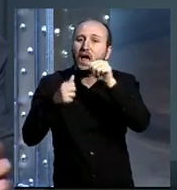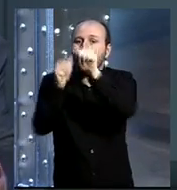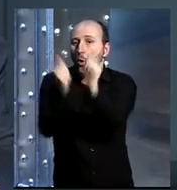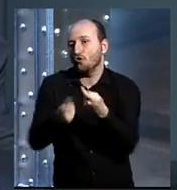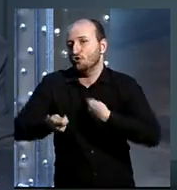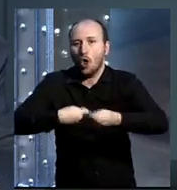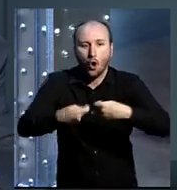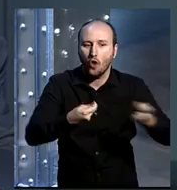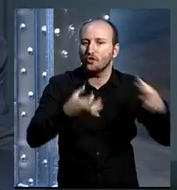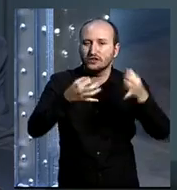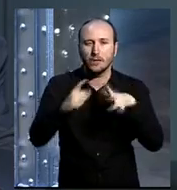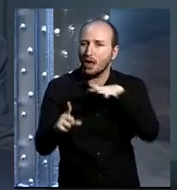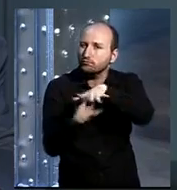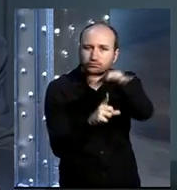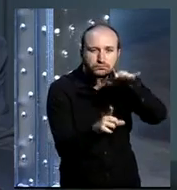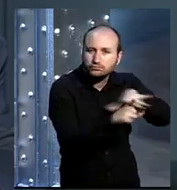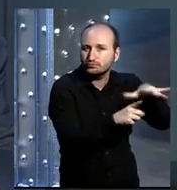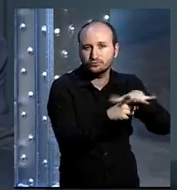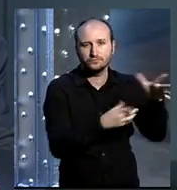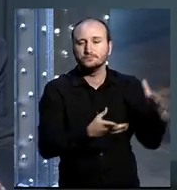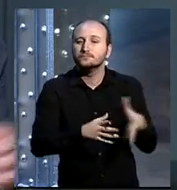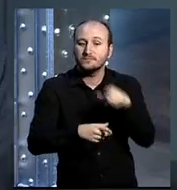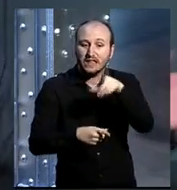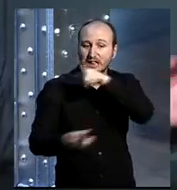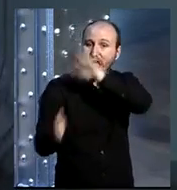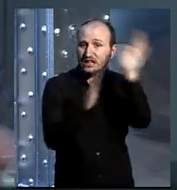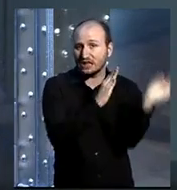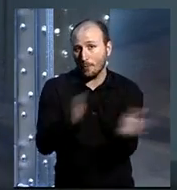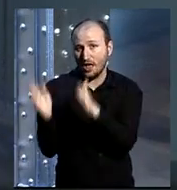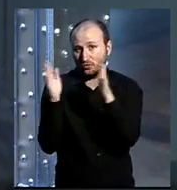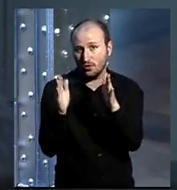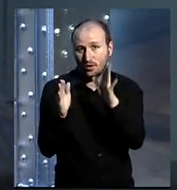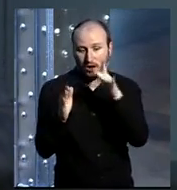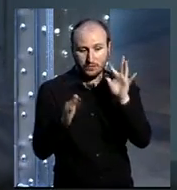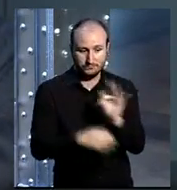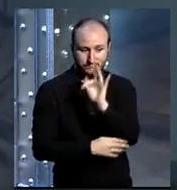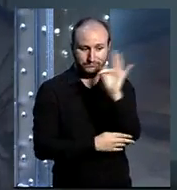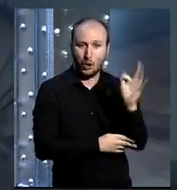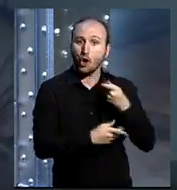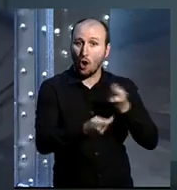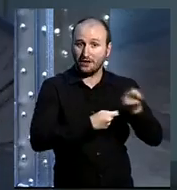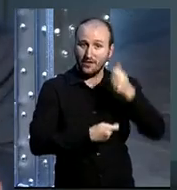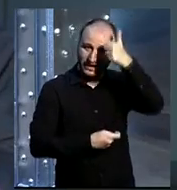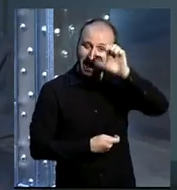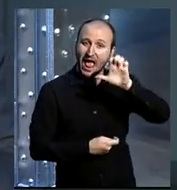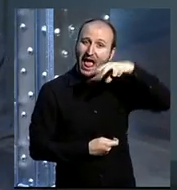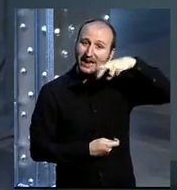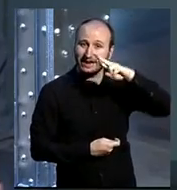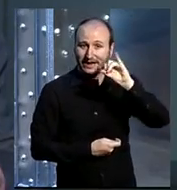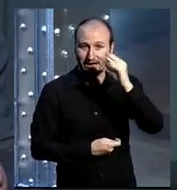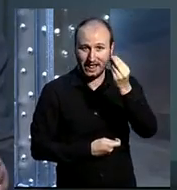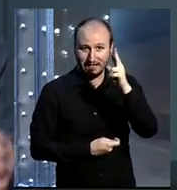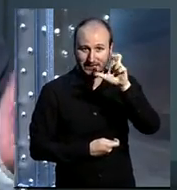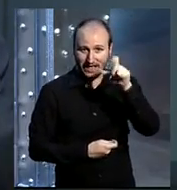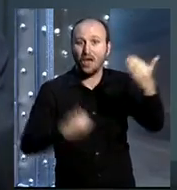etcétera, ¿no? Es un digamos, capítulo que le toca a uno de los coordinadores, Enrique, y que, ya verán, para